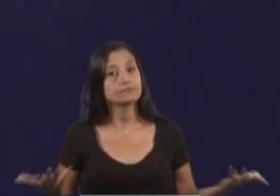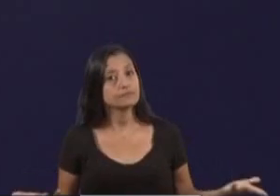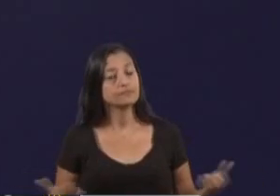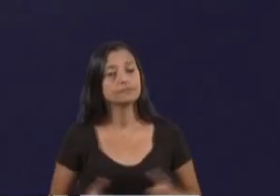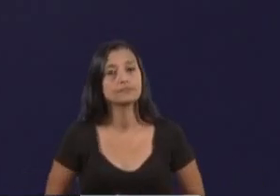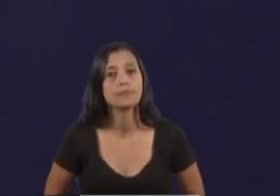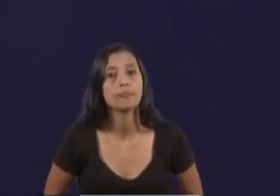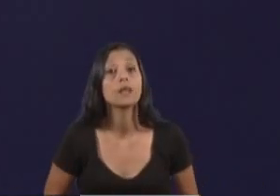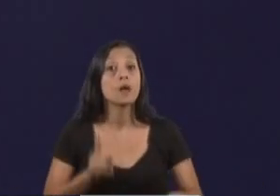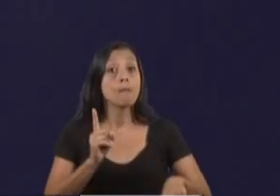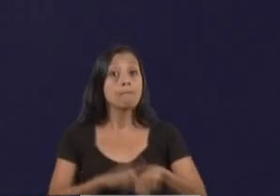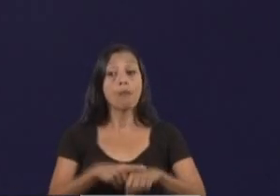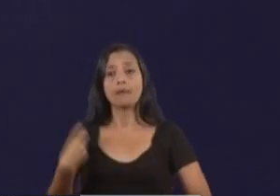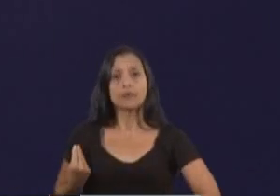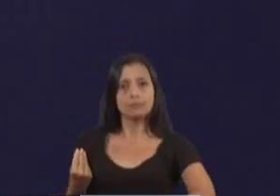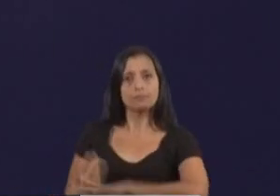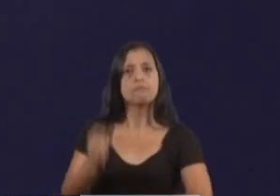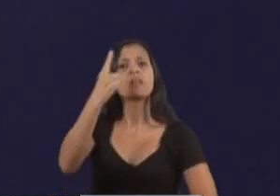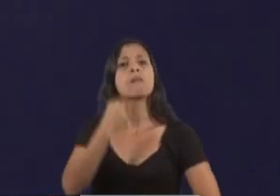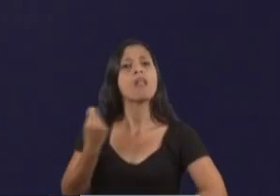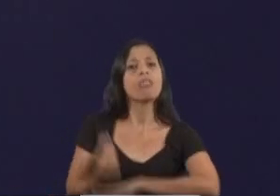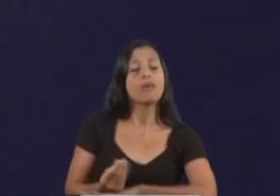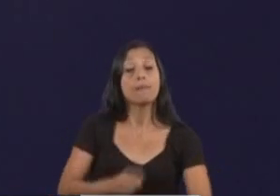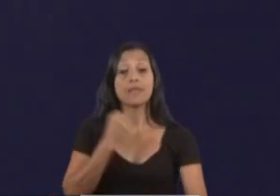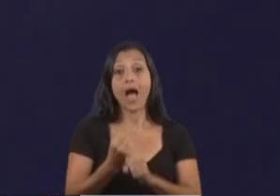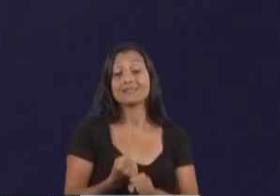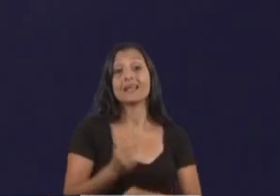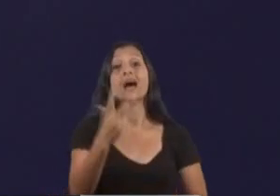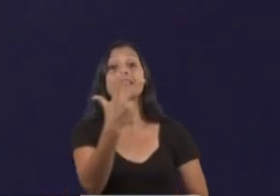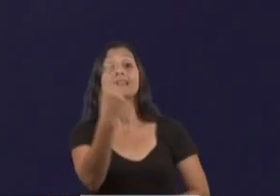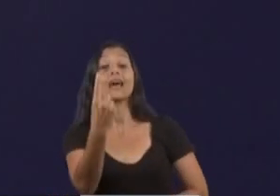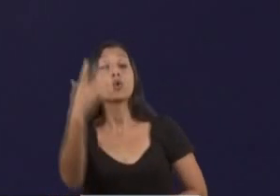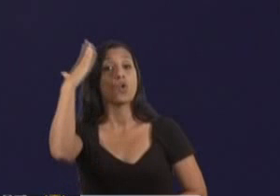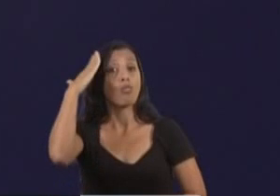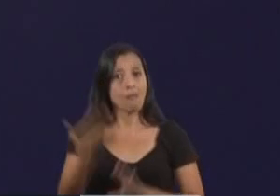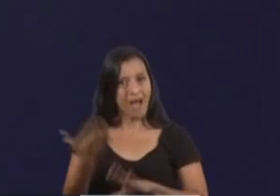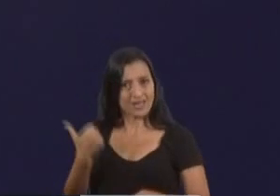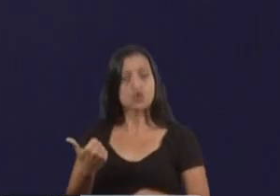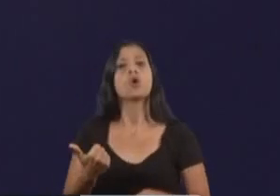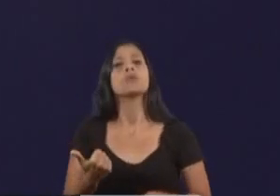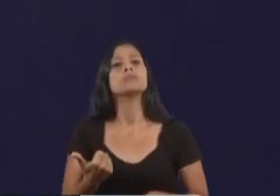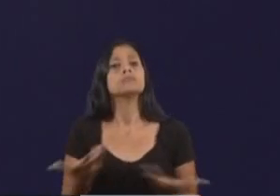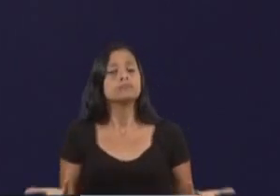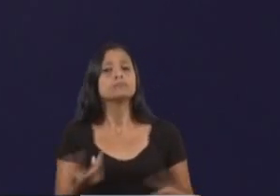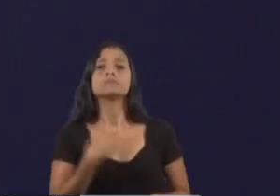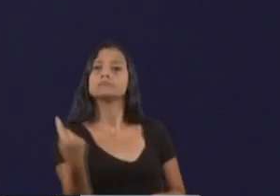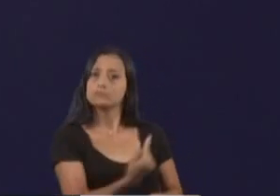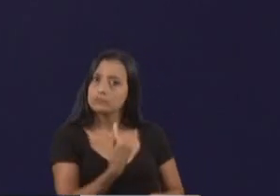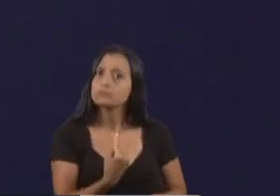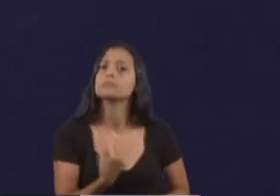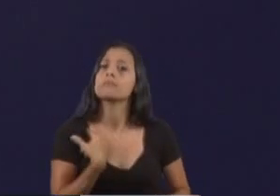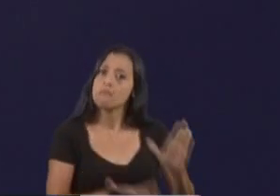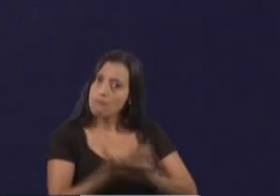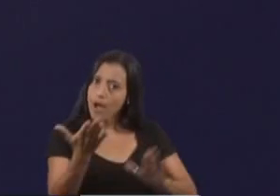Desde el inicio de la gestión hasta el 31 de marzo se van a